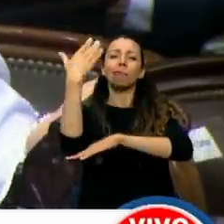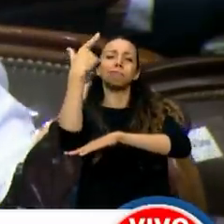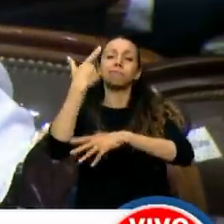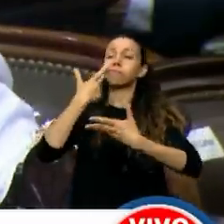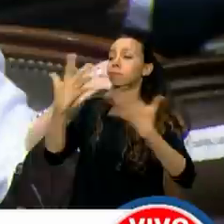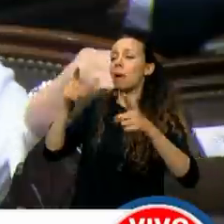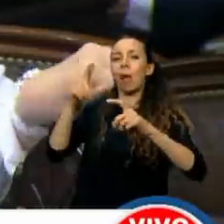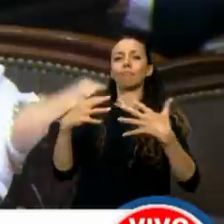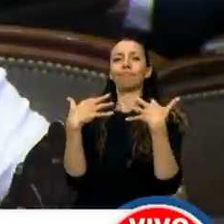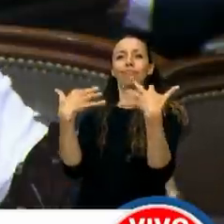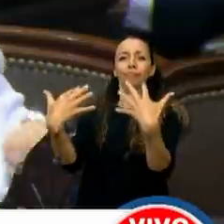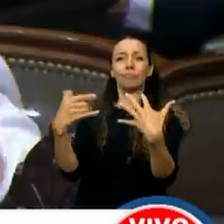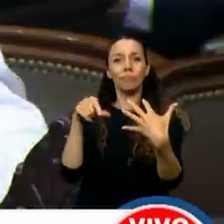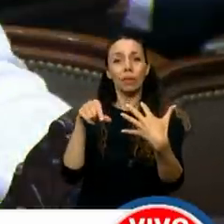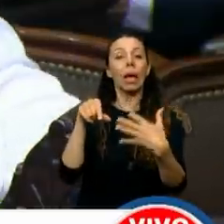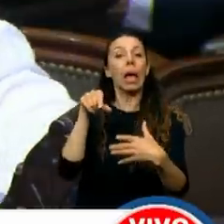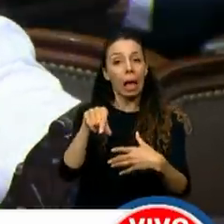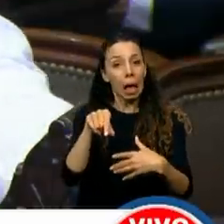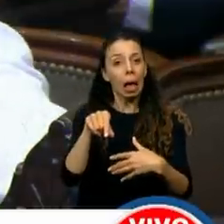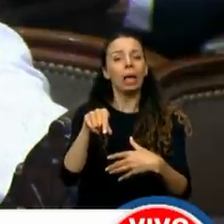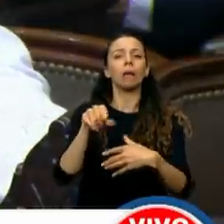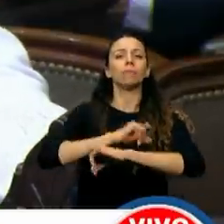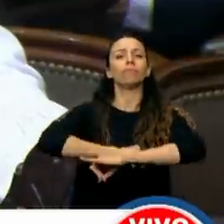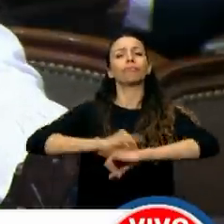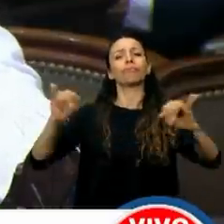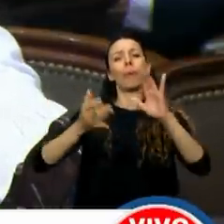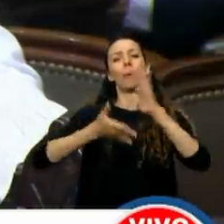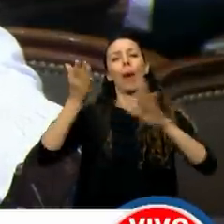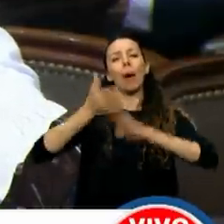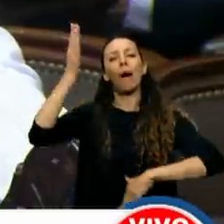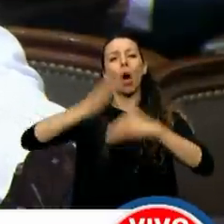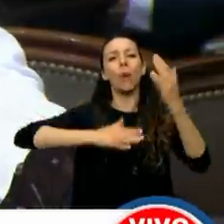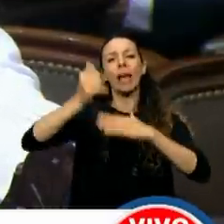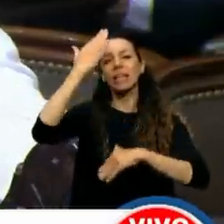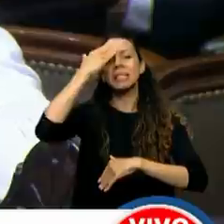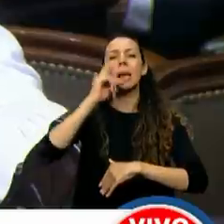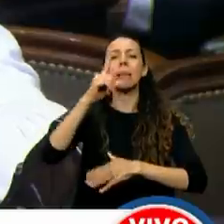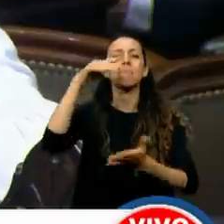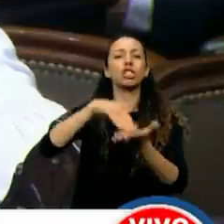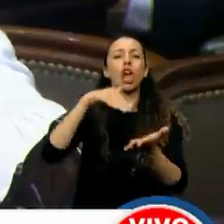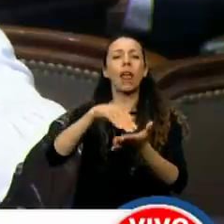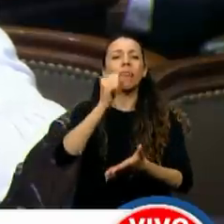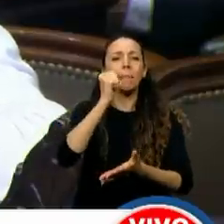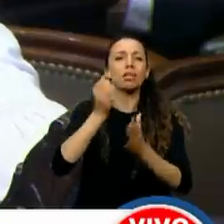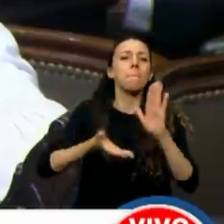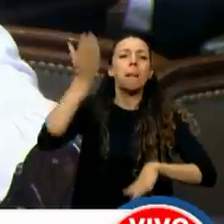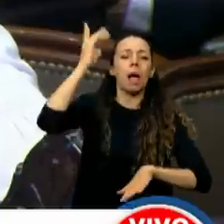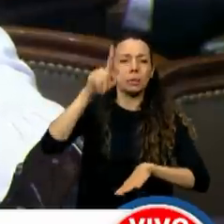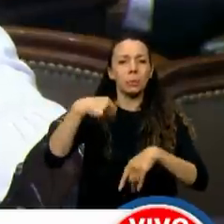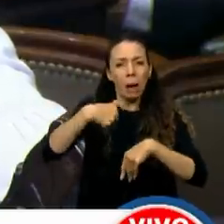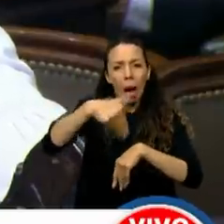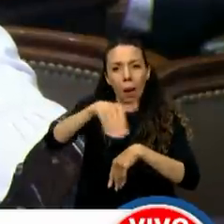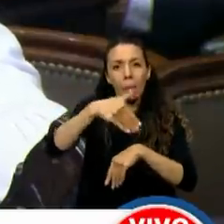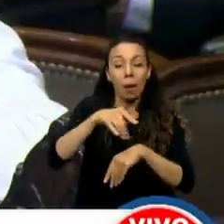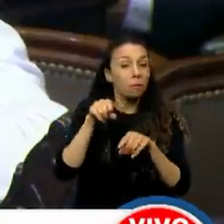contribuyentes y anunció obras por más de 15 mil millones pesos obras que se adeuda a la provincia hace